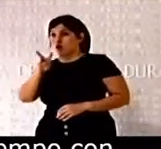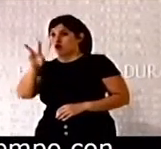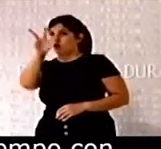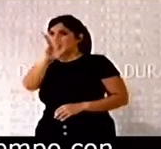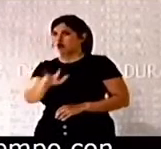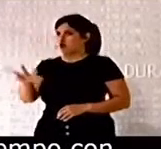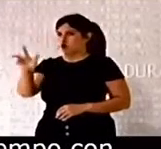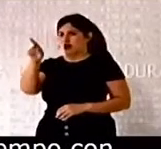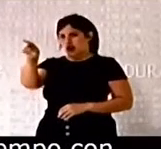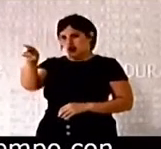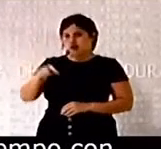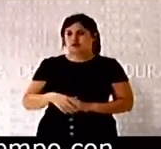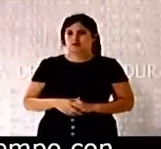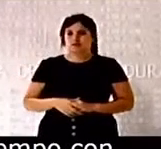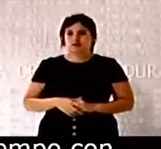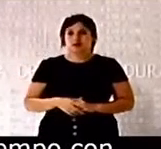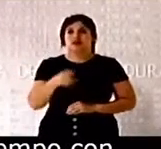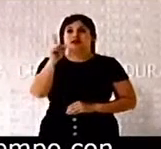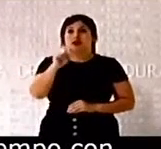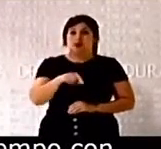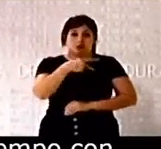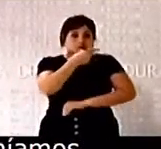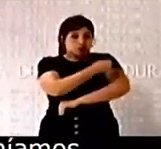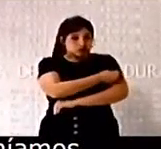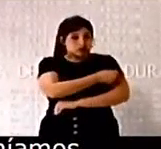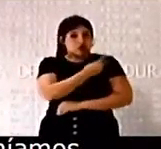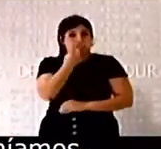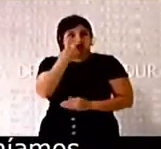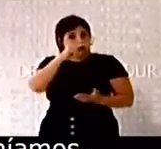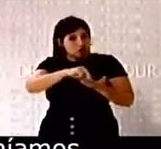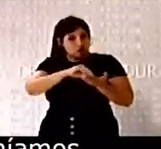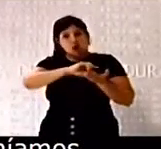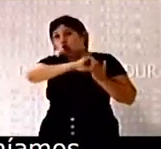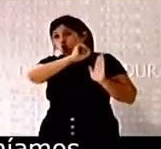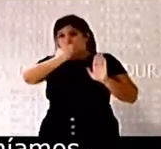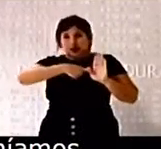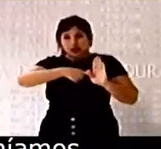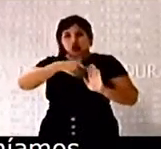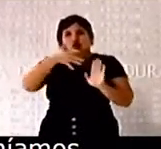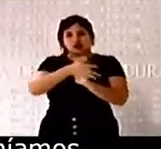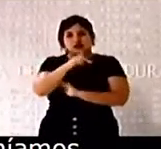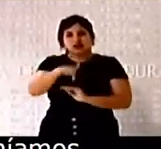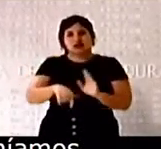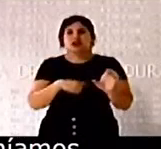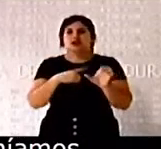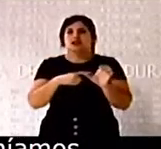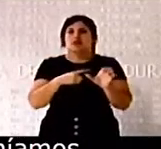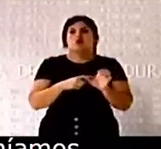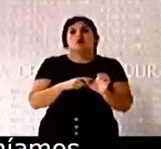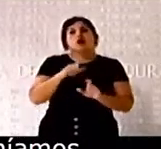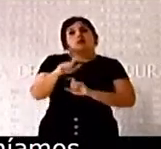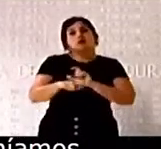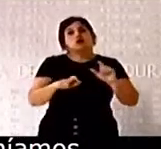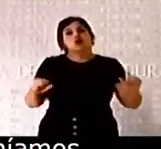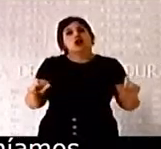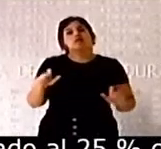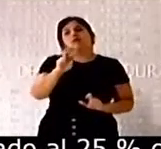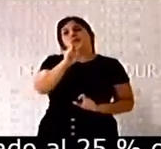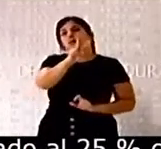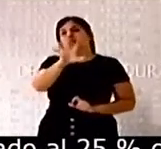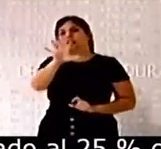española, y con pauta completa en Extremadura hemos vacunado al 25% de la población extremeña ya,